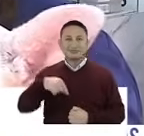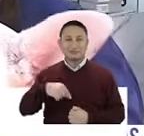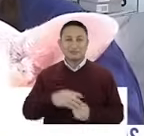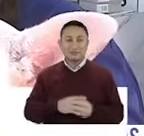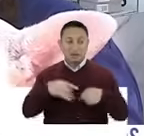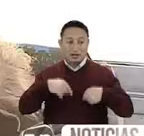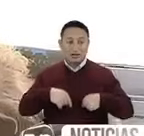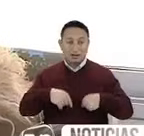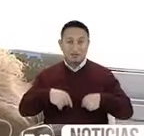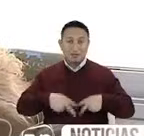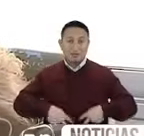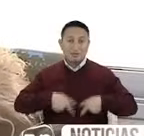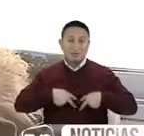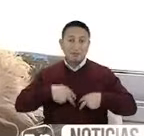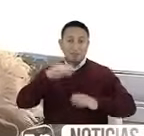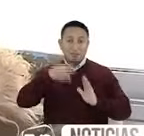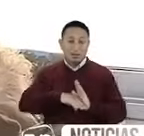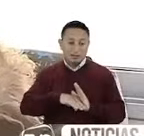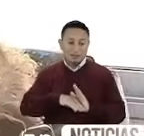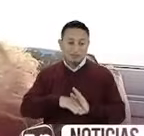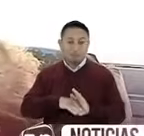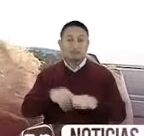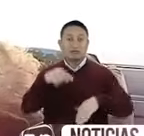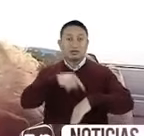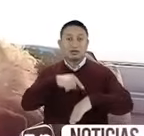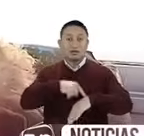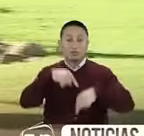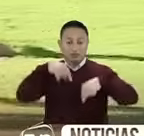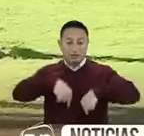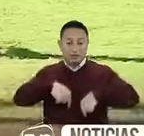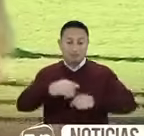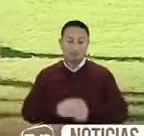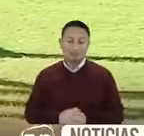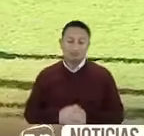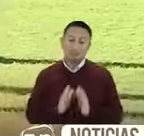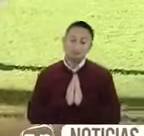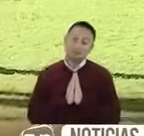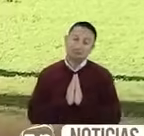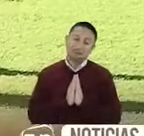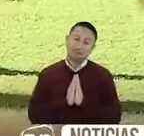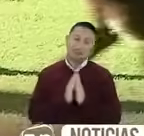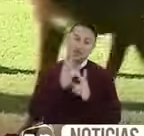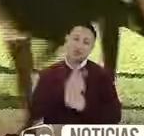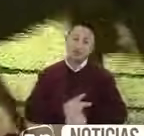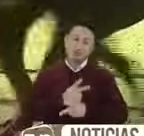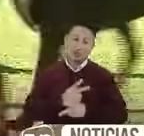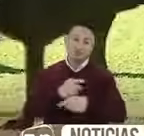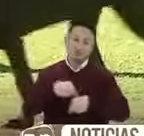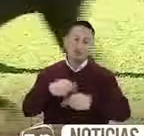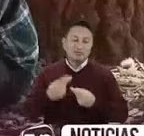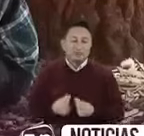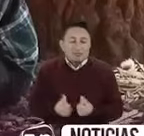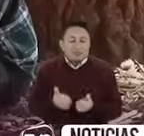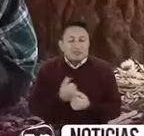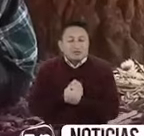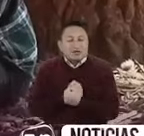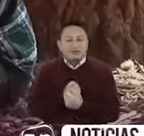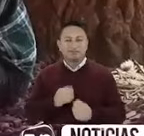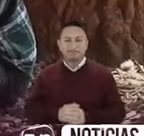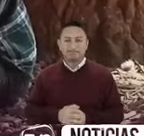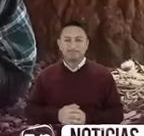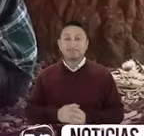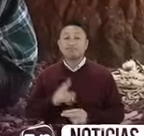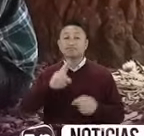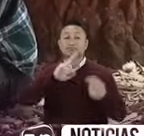que ese tiempo que los tenemos prestados aquí hay que invertirles calidad y amor. Un sondeo hecho por la